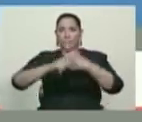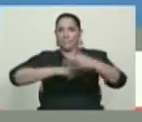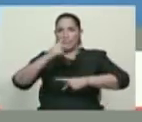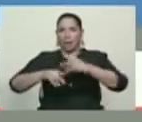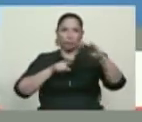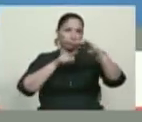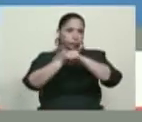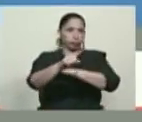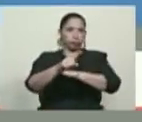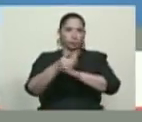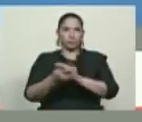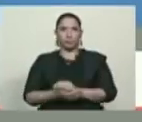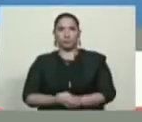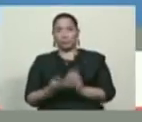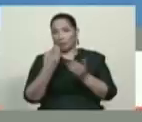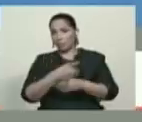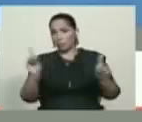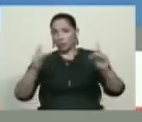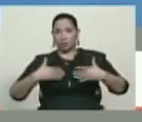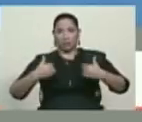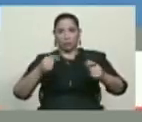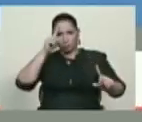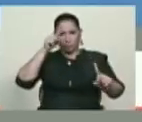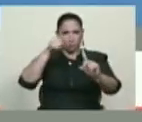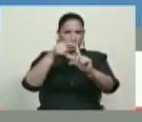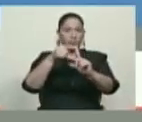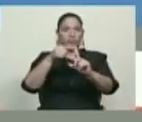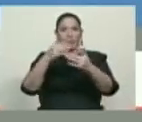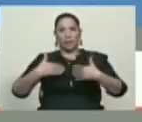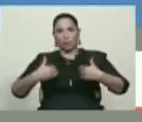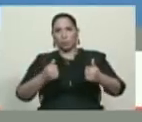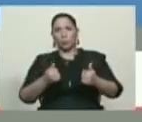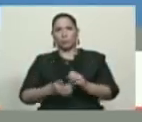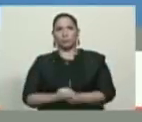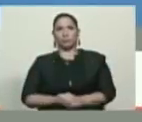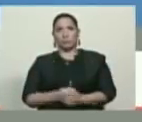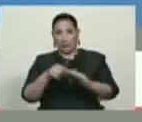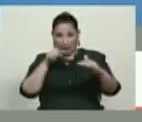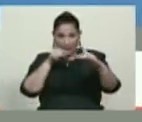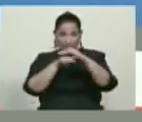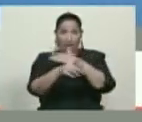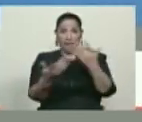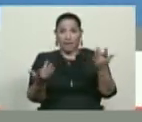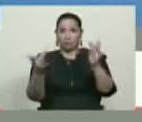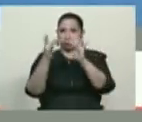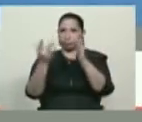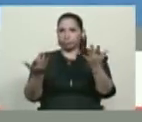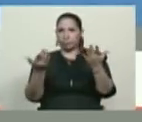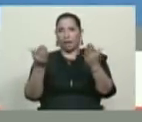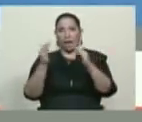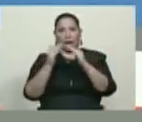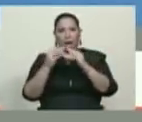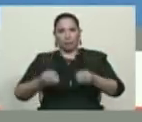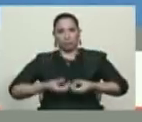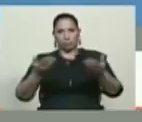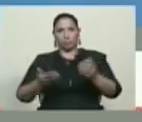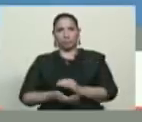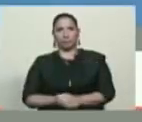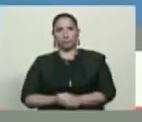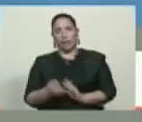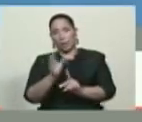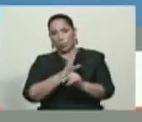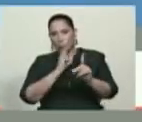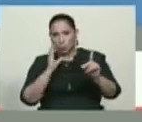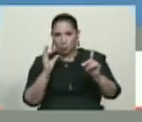salud, se democratizó el acceso a la salud, se democratizó el acceso a la vivienda, se democratizó el acceso a la